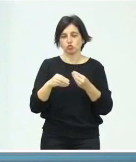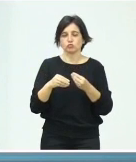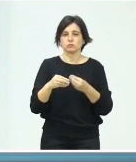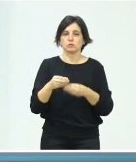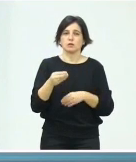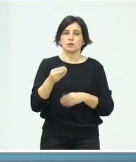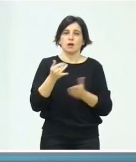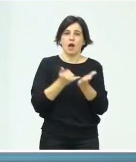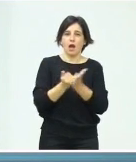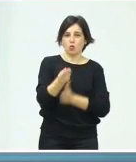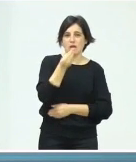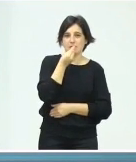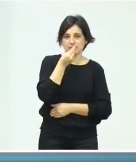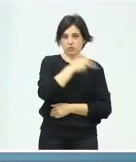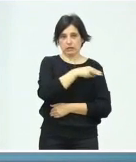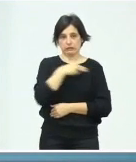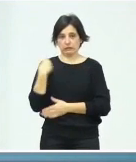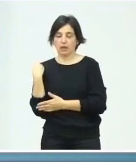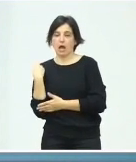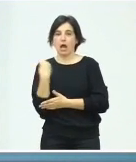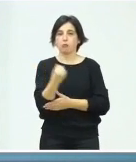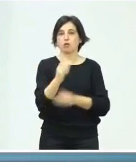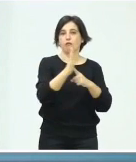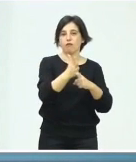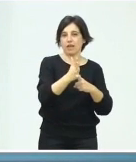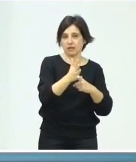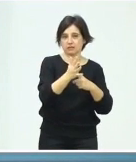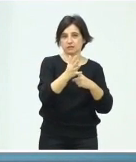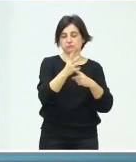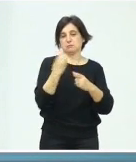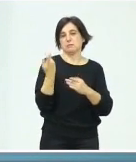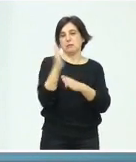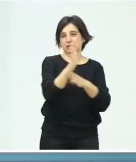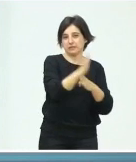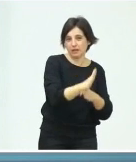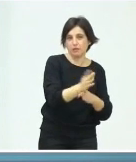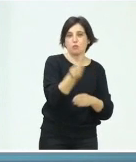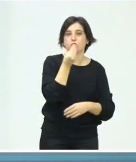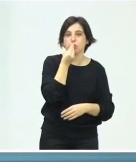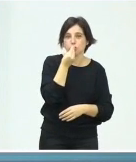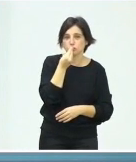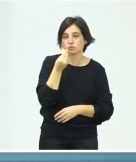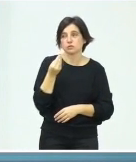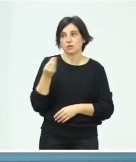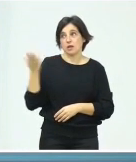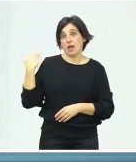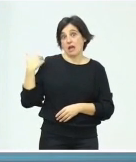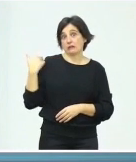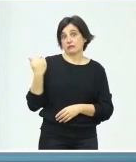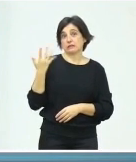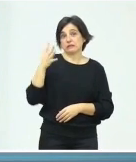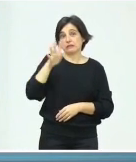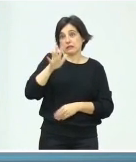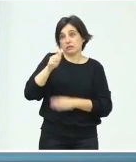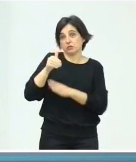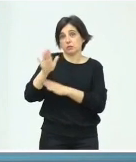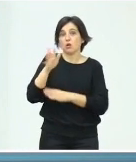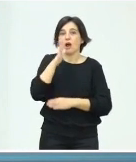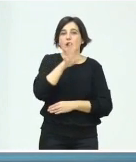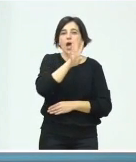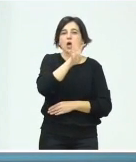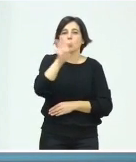ferias en las que colabora la ODECA, pasando de 385.000 euros a algo más de